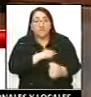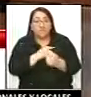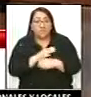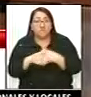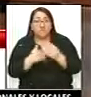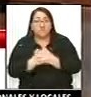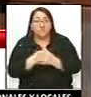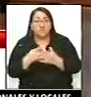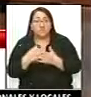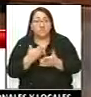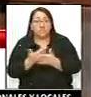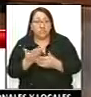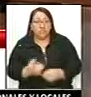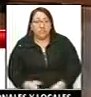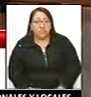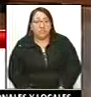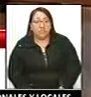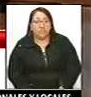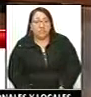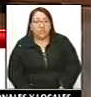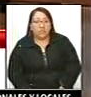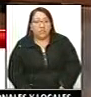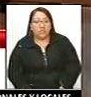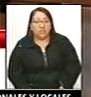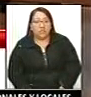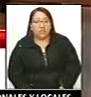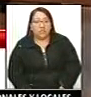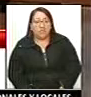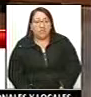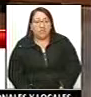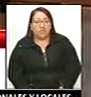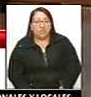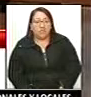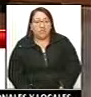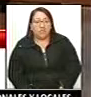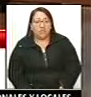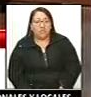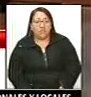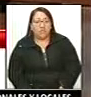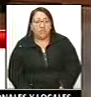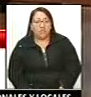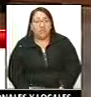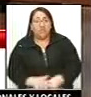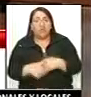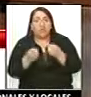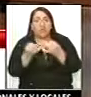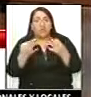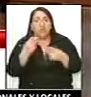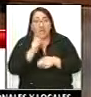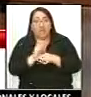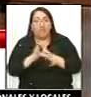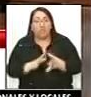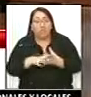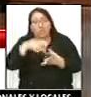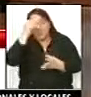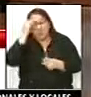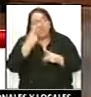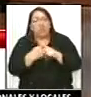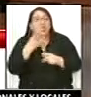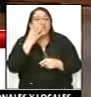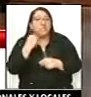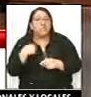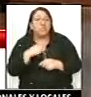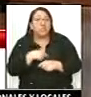y unas propuestas educativas más abiertas que respondan. La mayoría de los alumnos aprenden por experiencia y